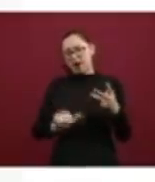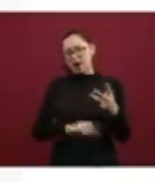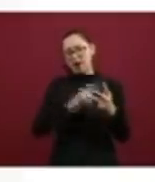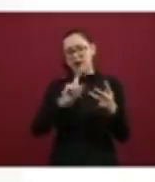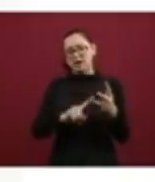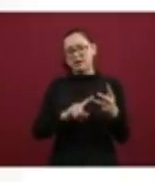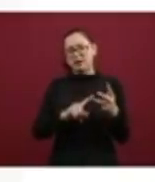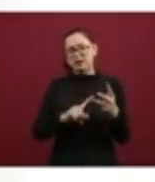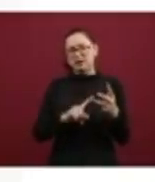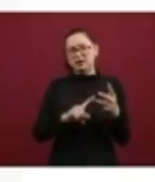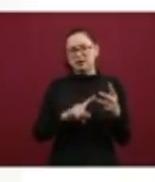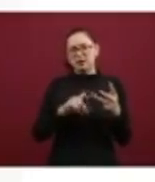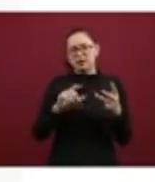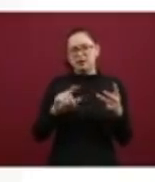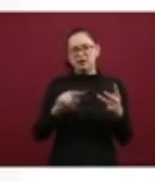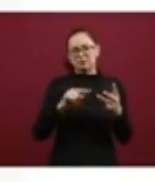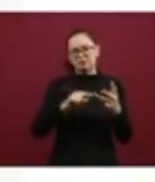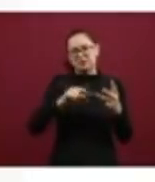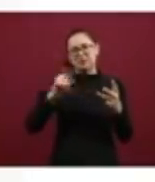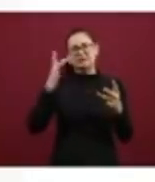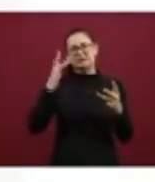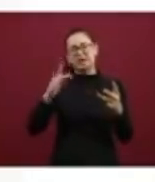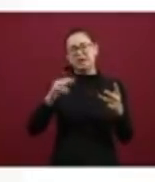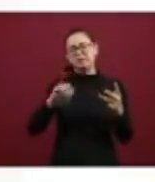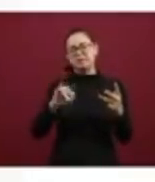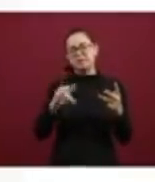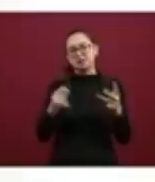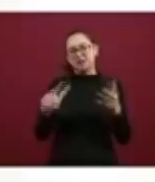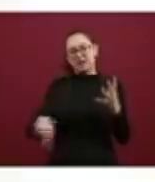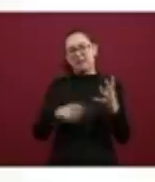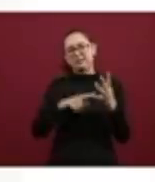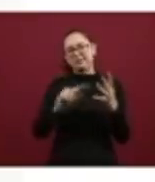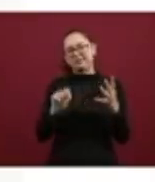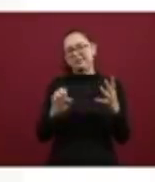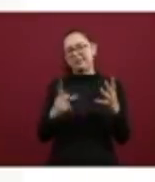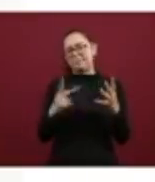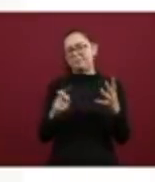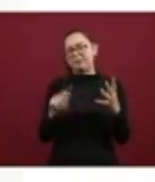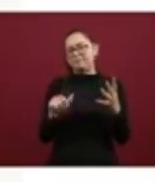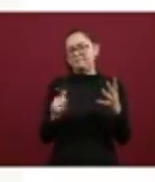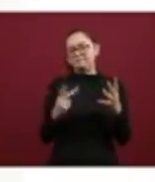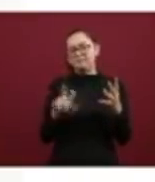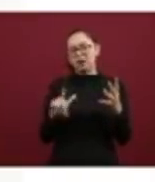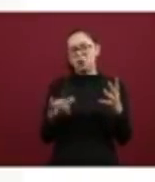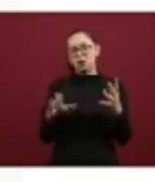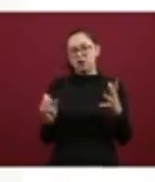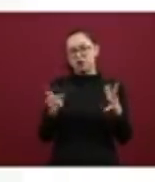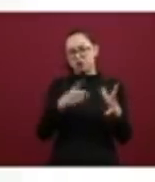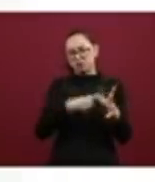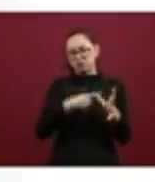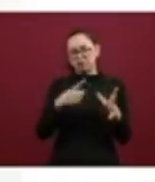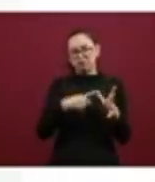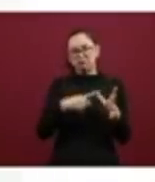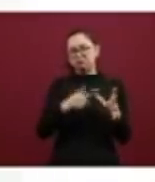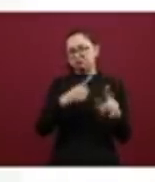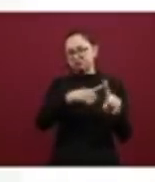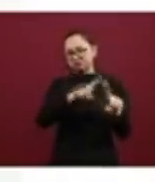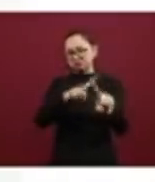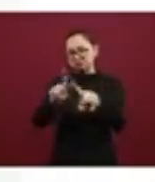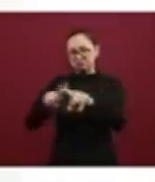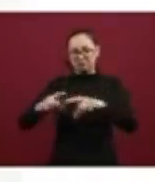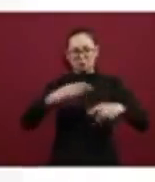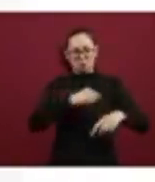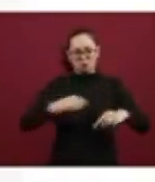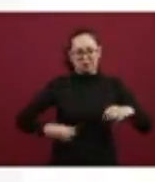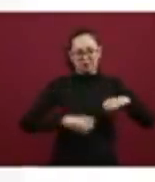Huitzuco, alcanza hasta San Miguel Totolapan, Tepecuacuilco, Cocula, Metlapa, en donde con la información que hasta ahora